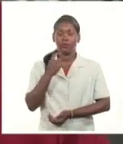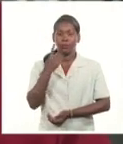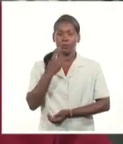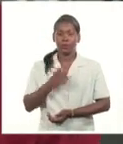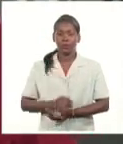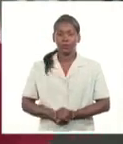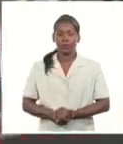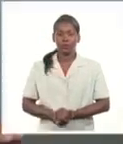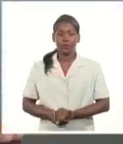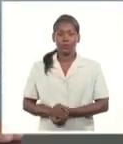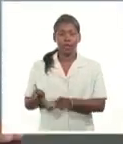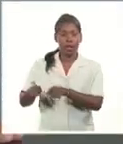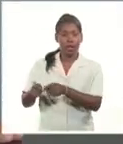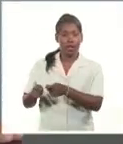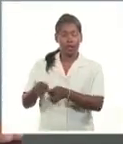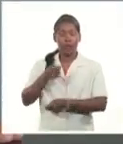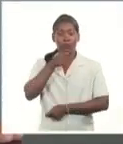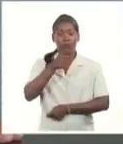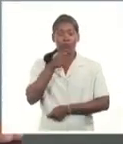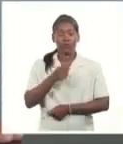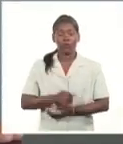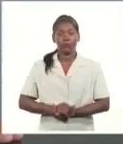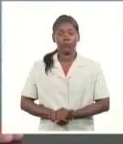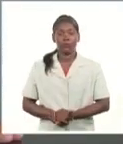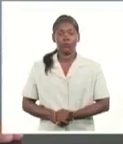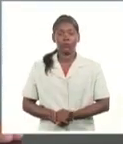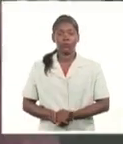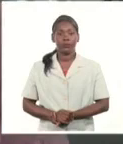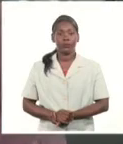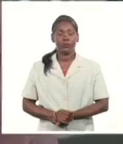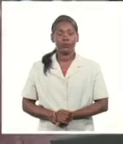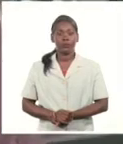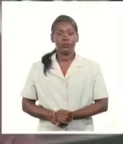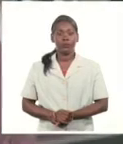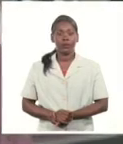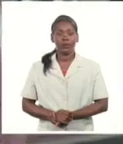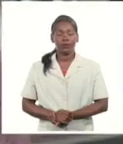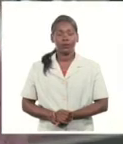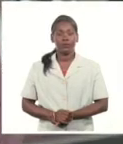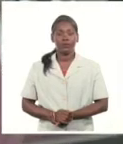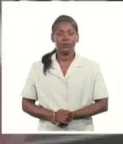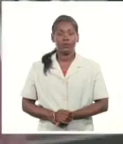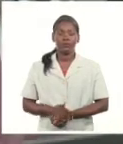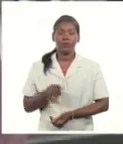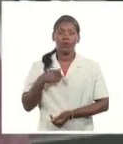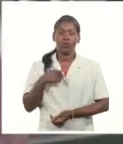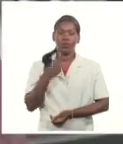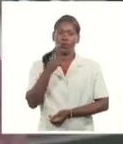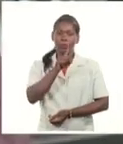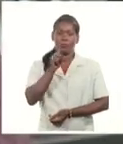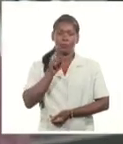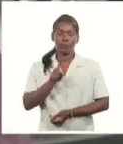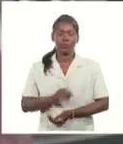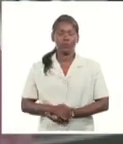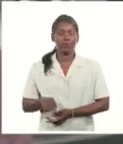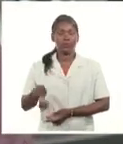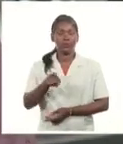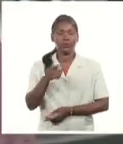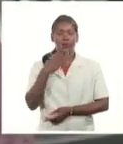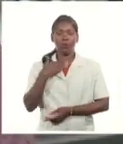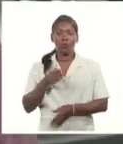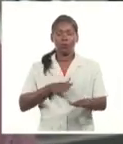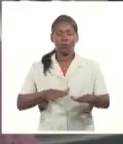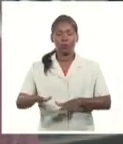Jesús Matos. Adelante. Sí, doctor, yo quería preguntar cómo se han preparado las condiciones para esta nueva etapa que inicia a